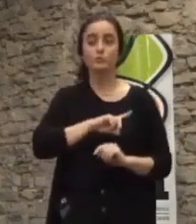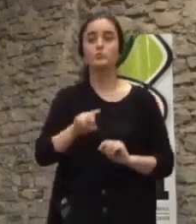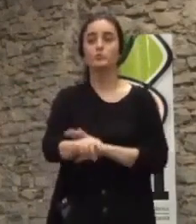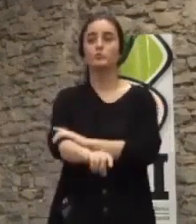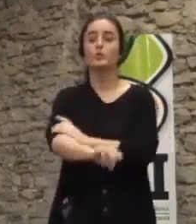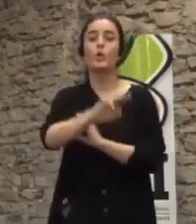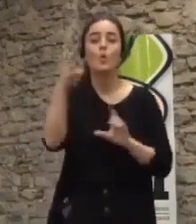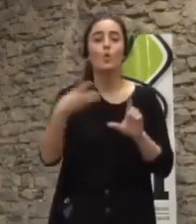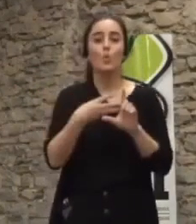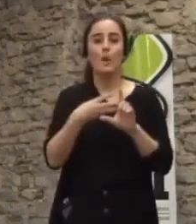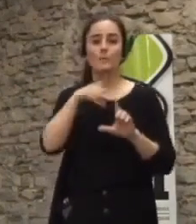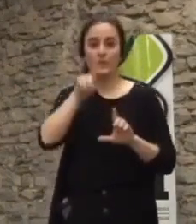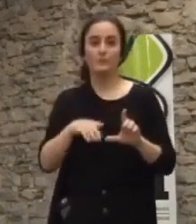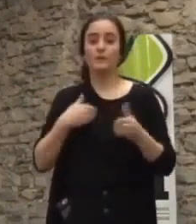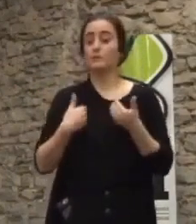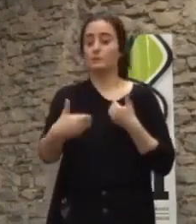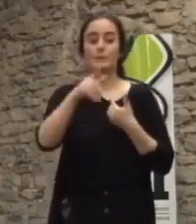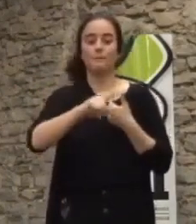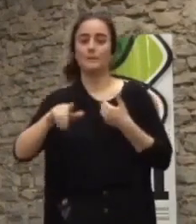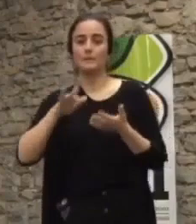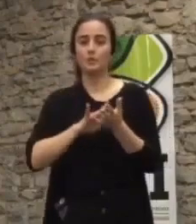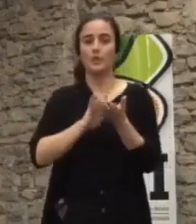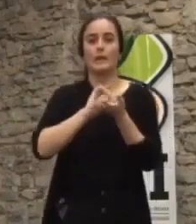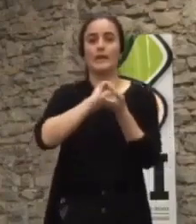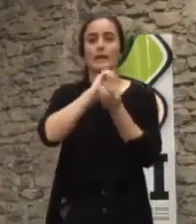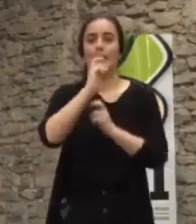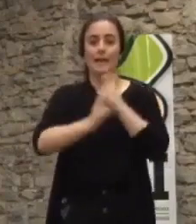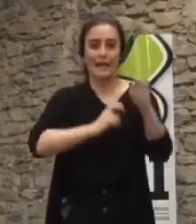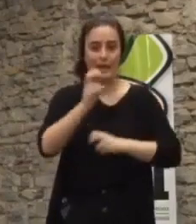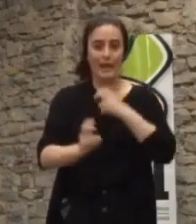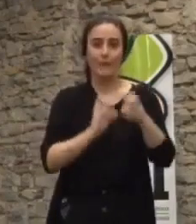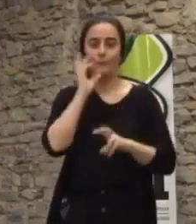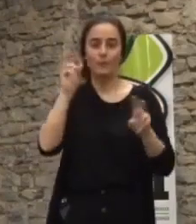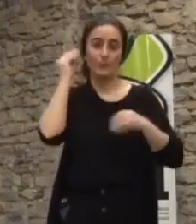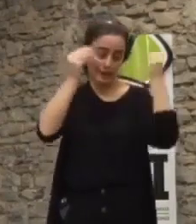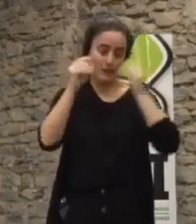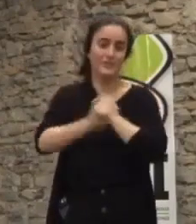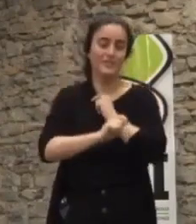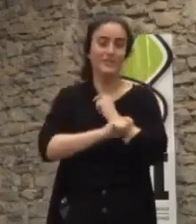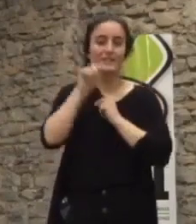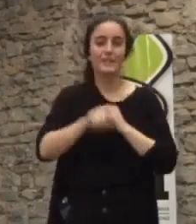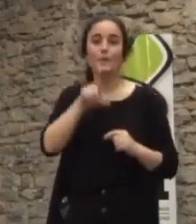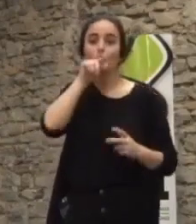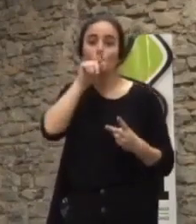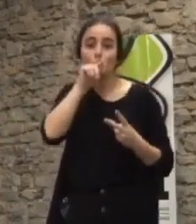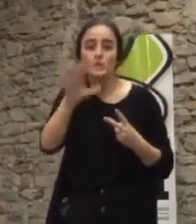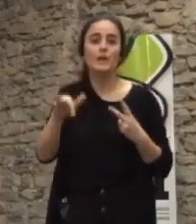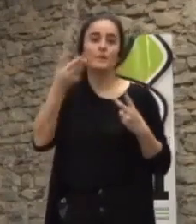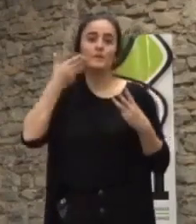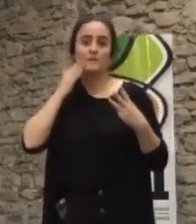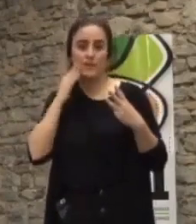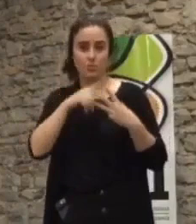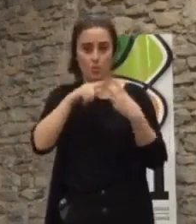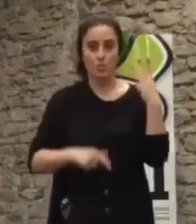La web sufrirá también algunos cambios en los próximos meses con esto de la reflexión estratégica, Y bueno, nos encontráis también en Twitter y en el